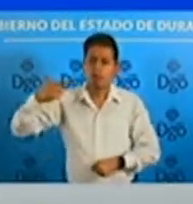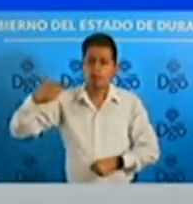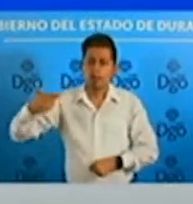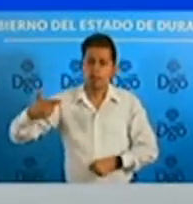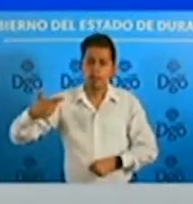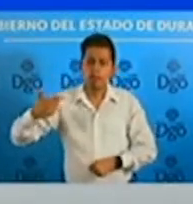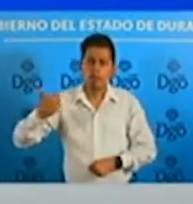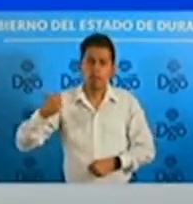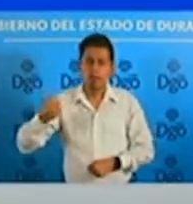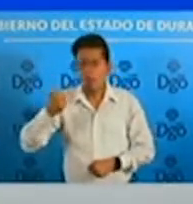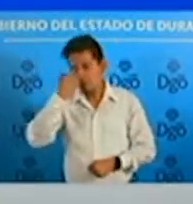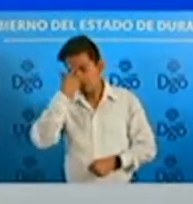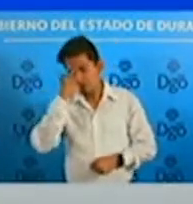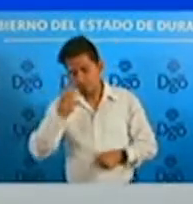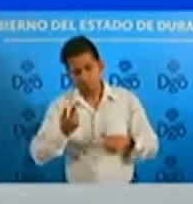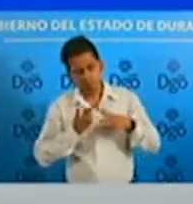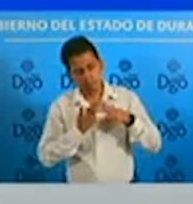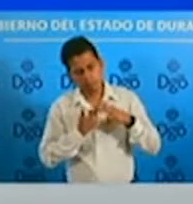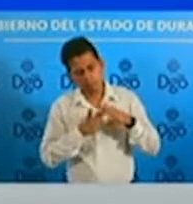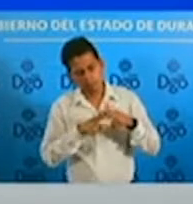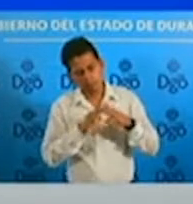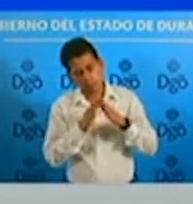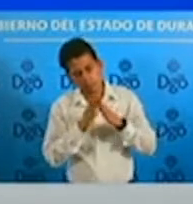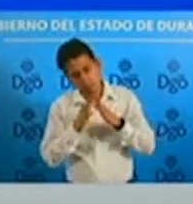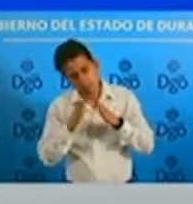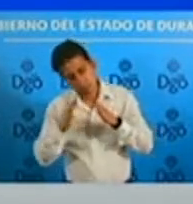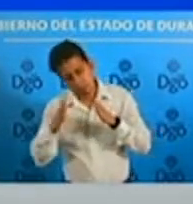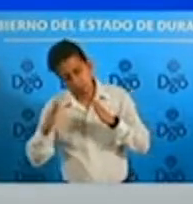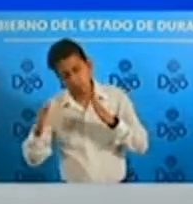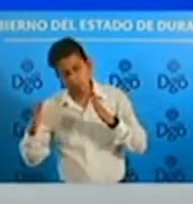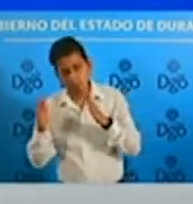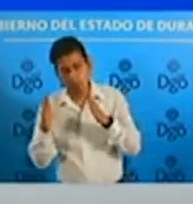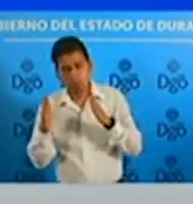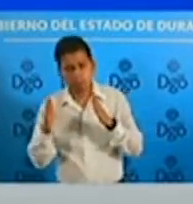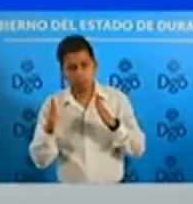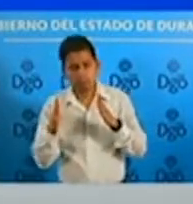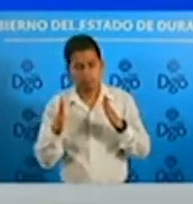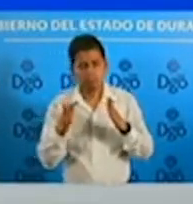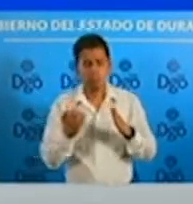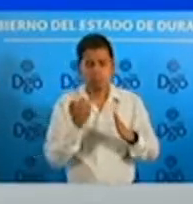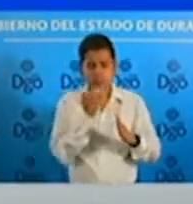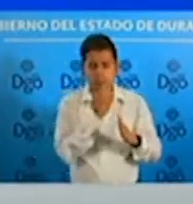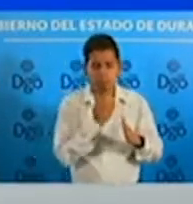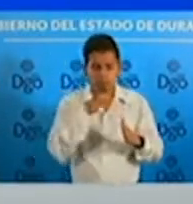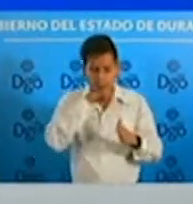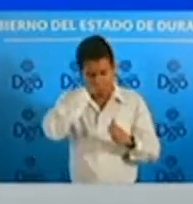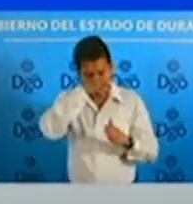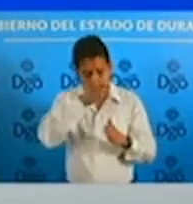dar inicio a la parte del ciclo escolar